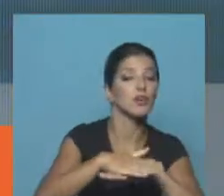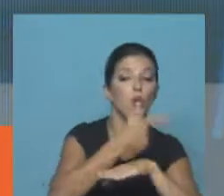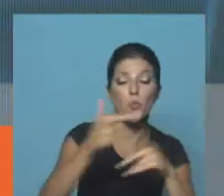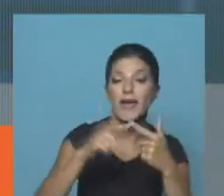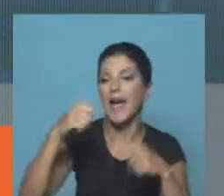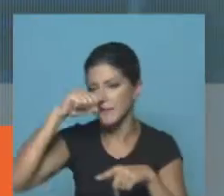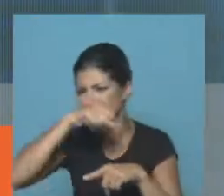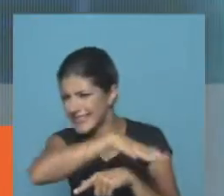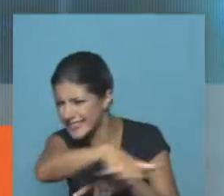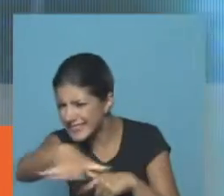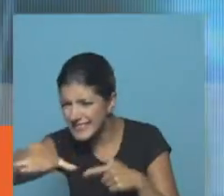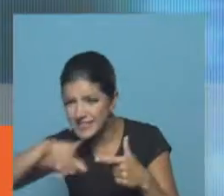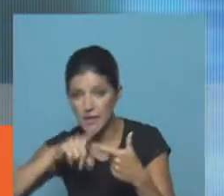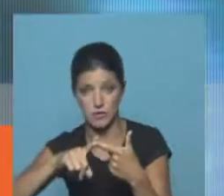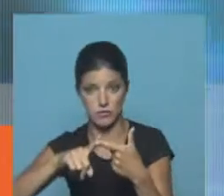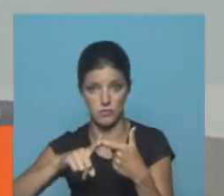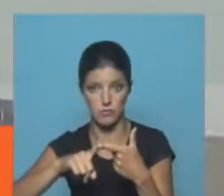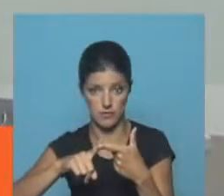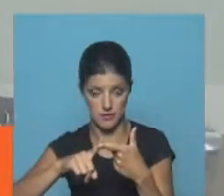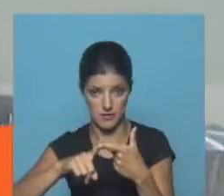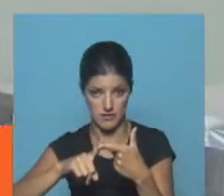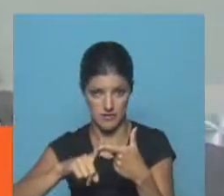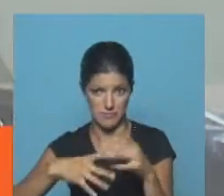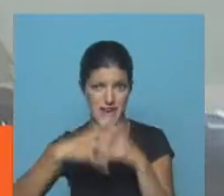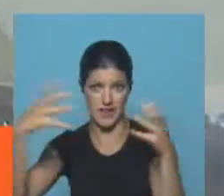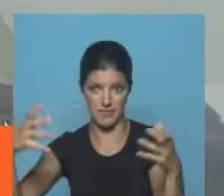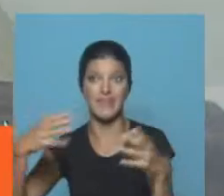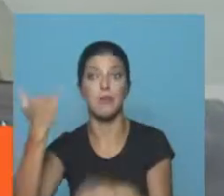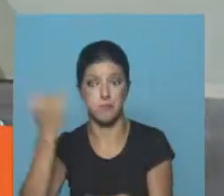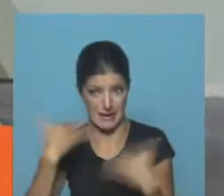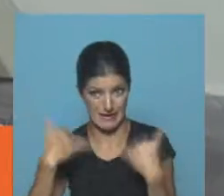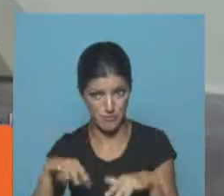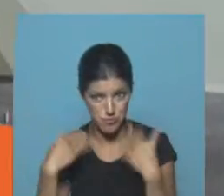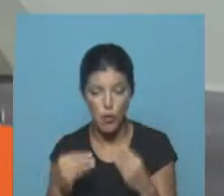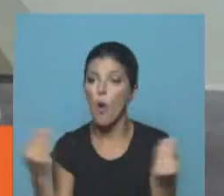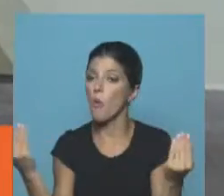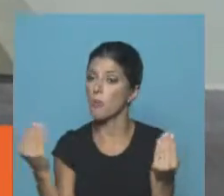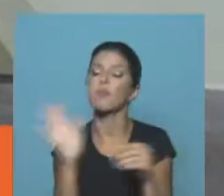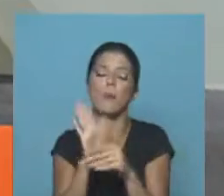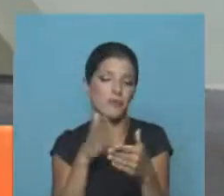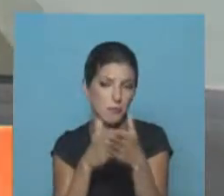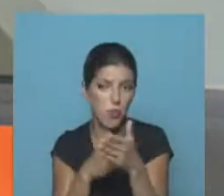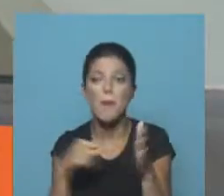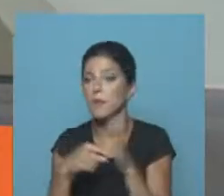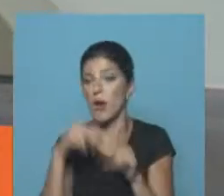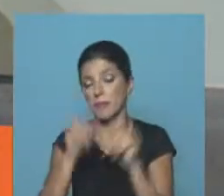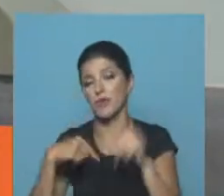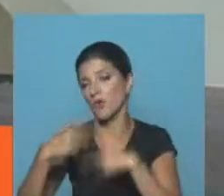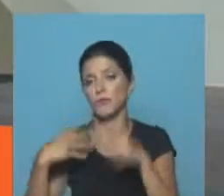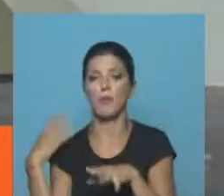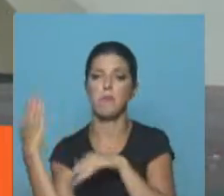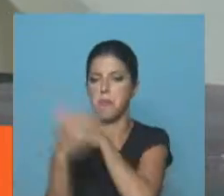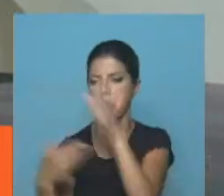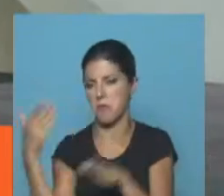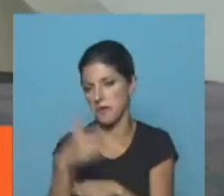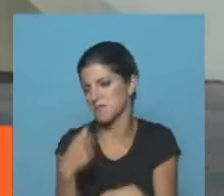desierto que es infranqueable, que es el desierto de Sonora, y que es todo un muro en sí, y de todos modos la gente sigue pasando. Que lo hagan, no debería de haber problema con eso.